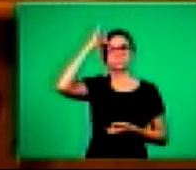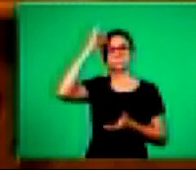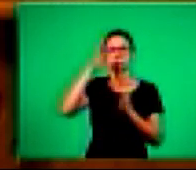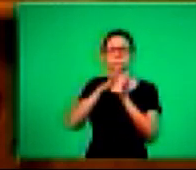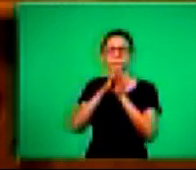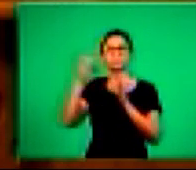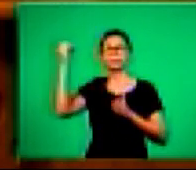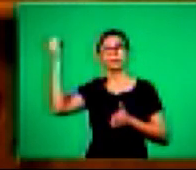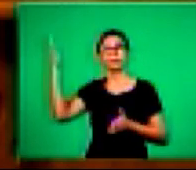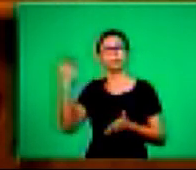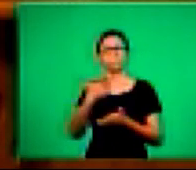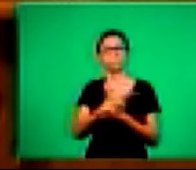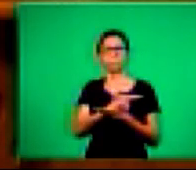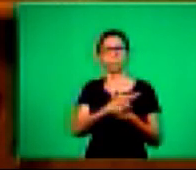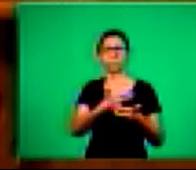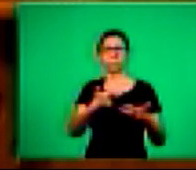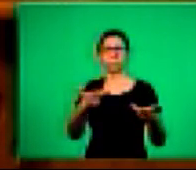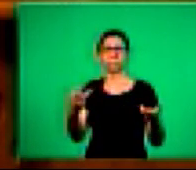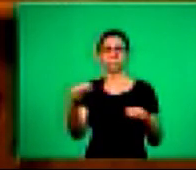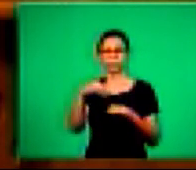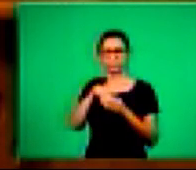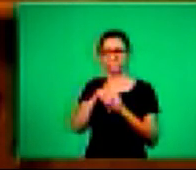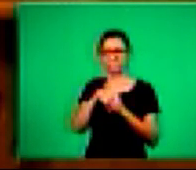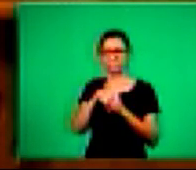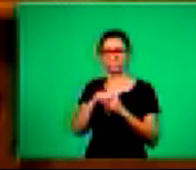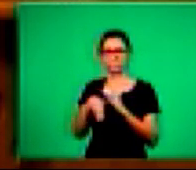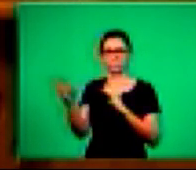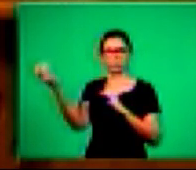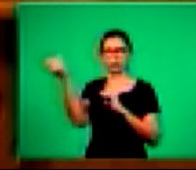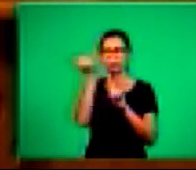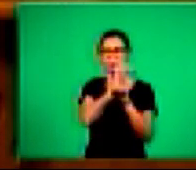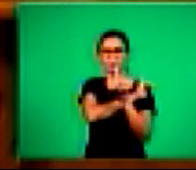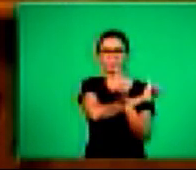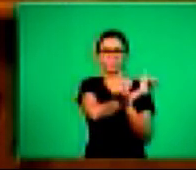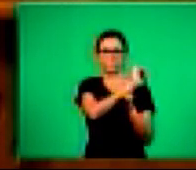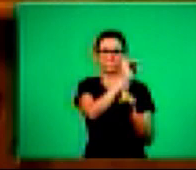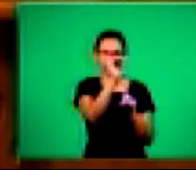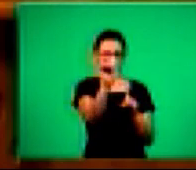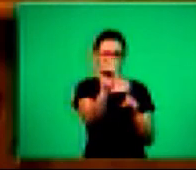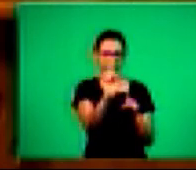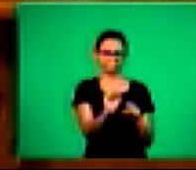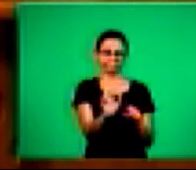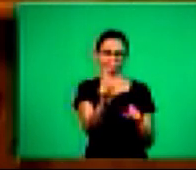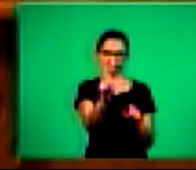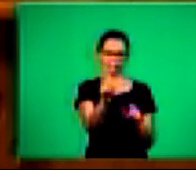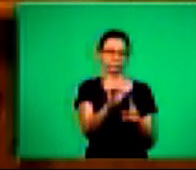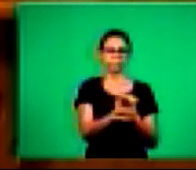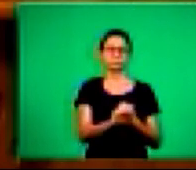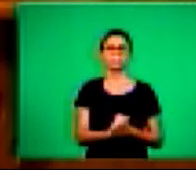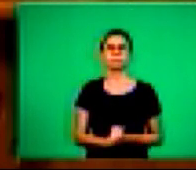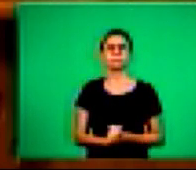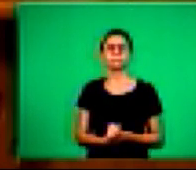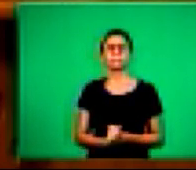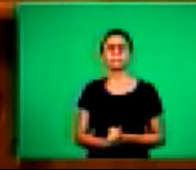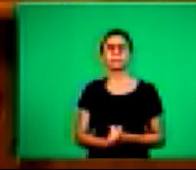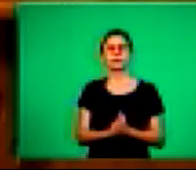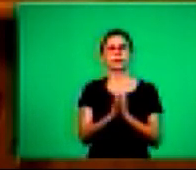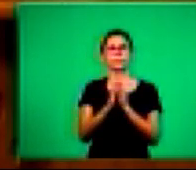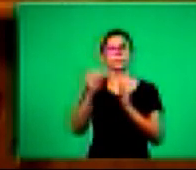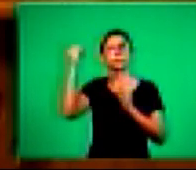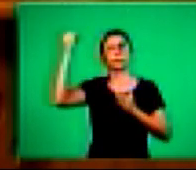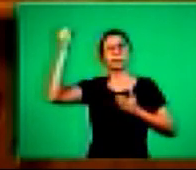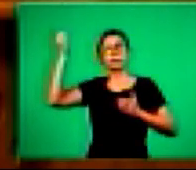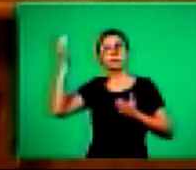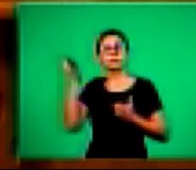revelada entonces una serie de cosas que están aquí adentro esto es la palabra revelada aquello que está en la